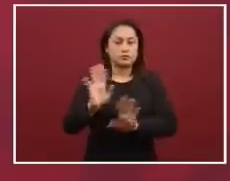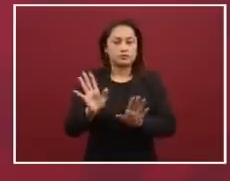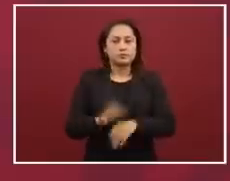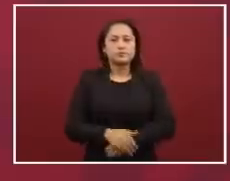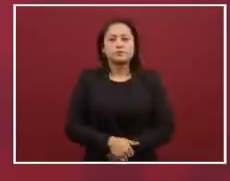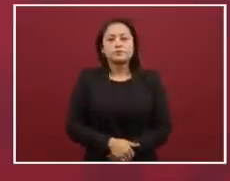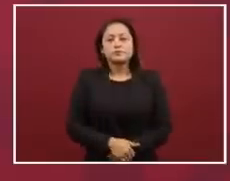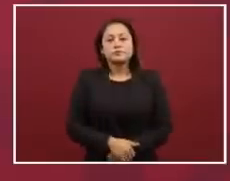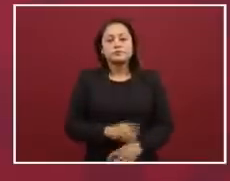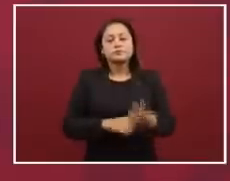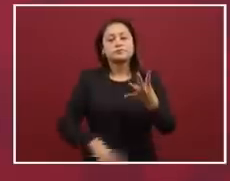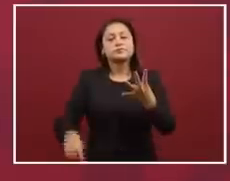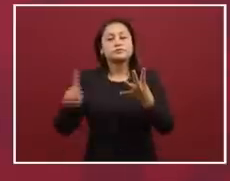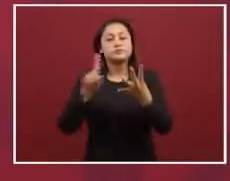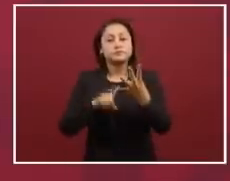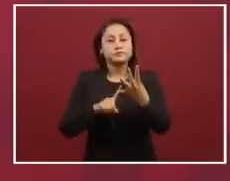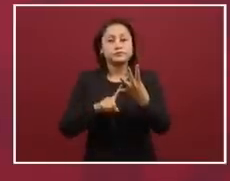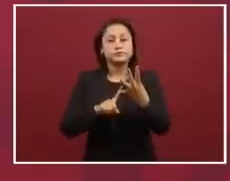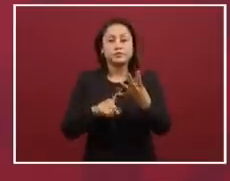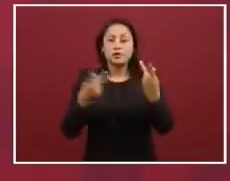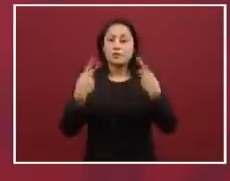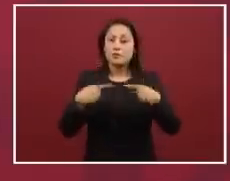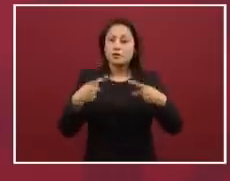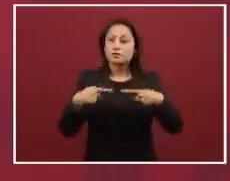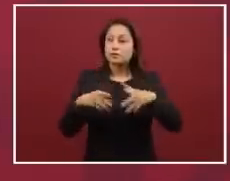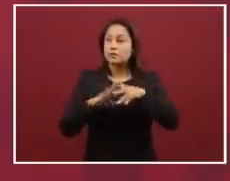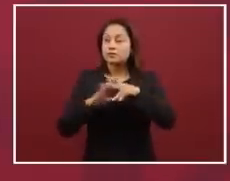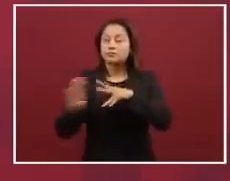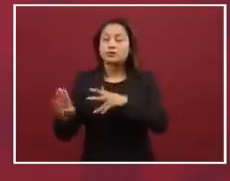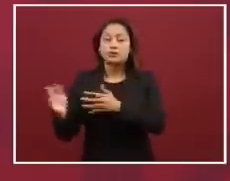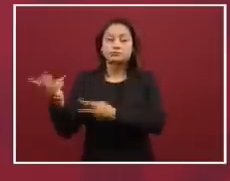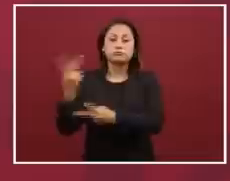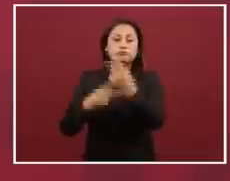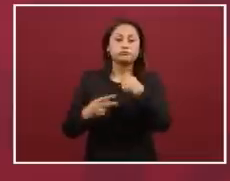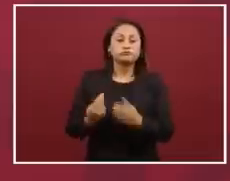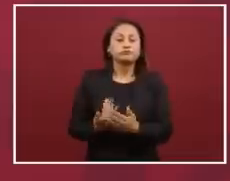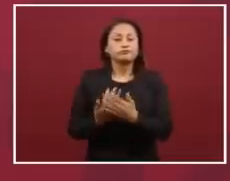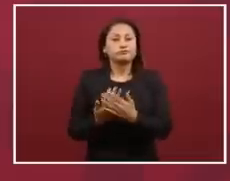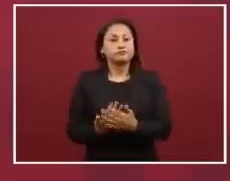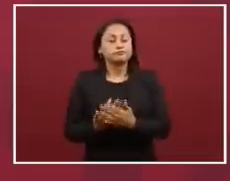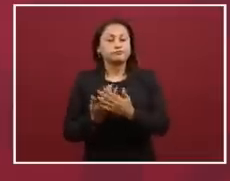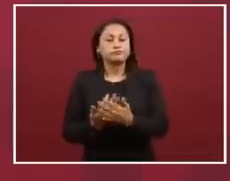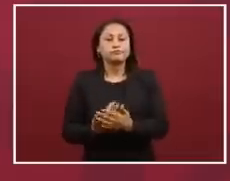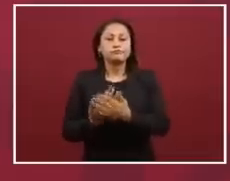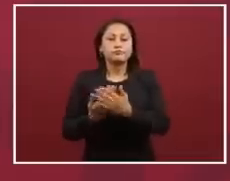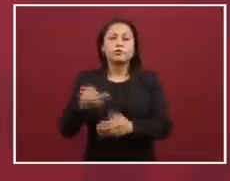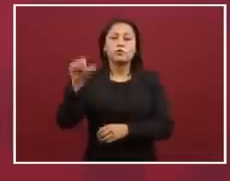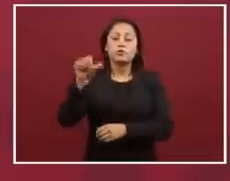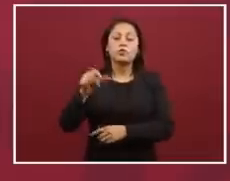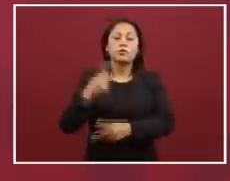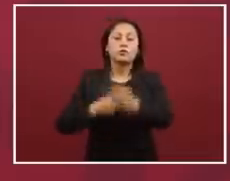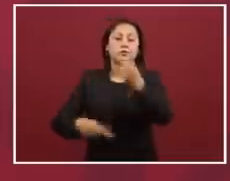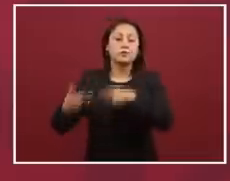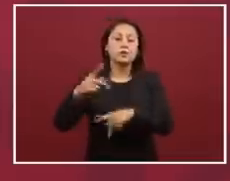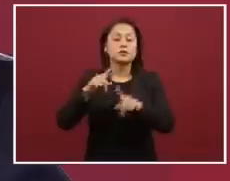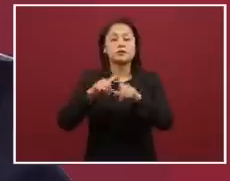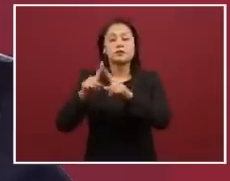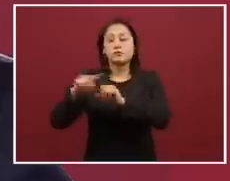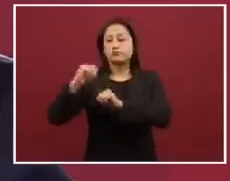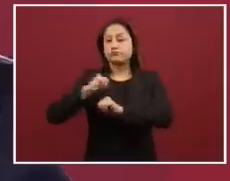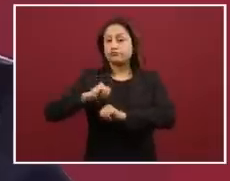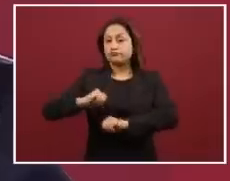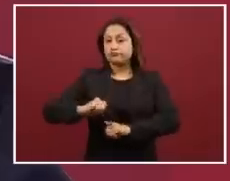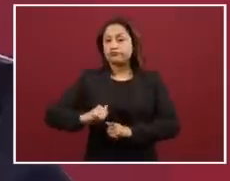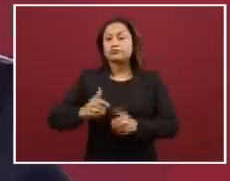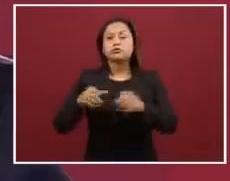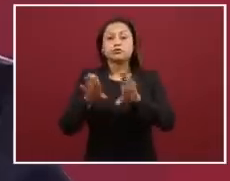La atención a migrantes en espera de asilo. Hoy hay reunión con las autoridades norteamericanas para conocer, discutir puertos de